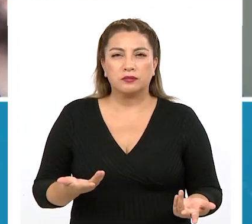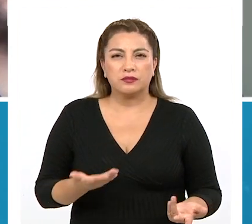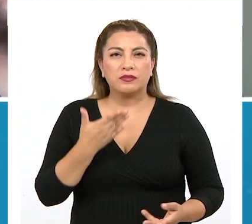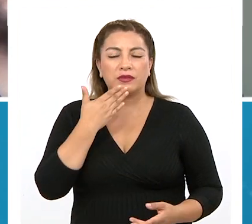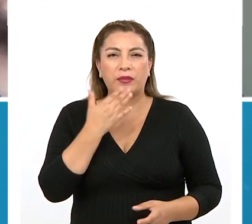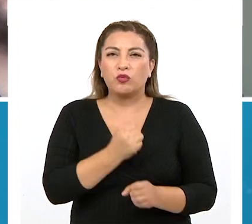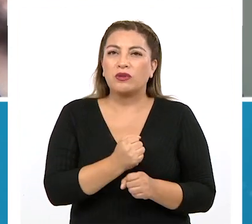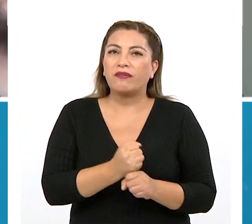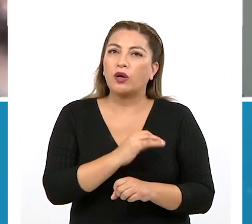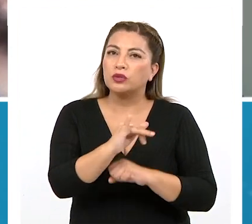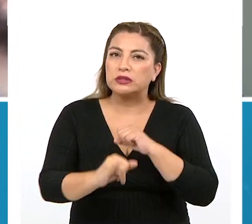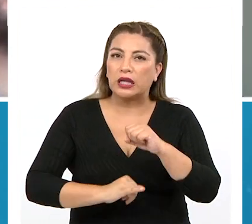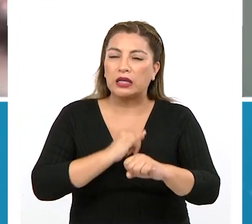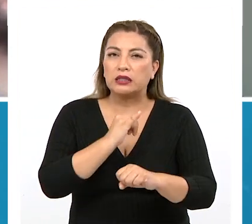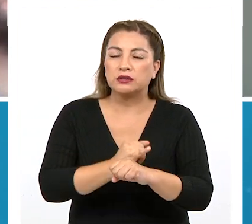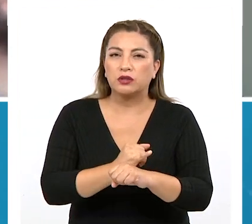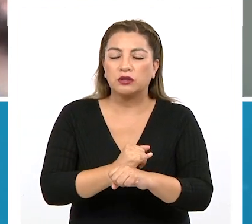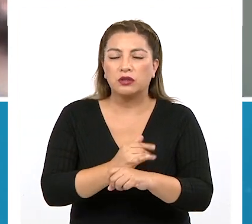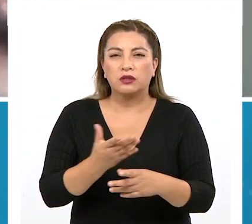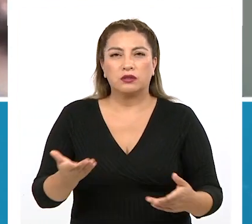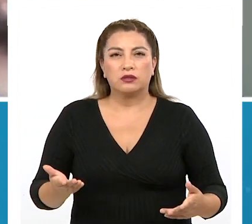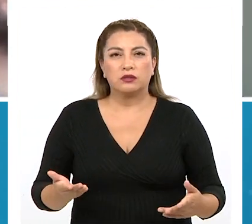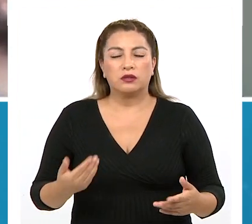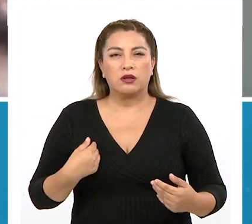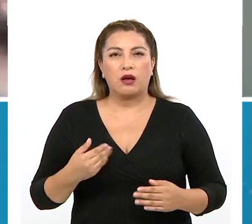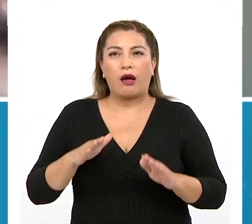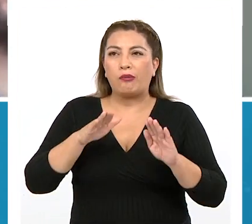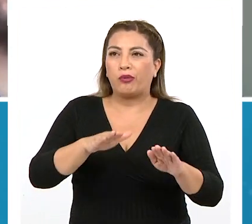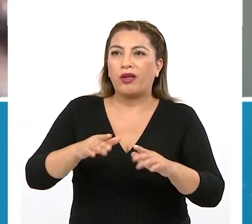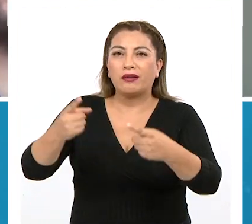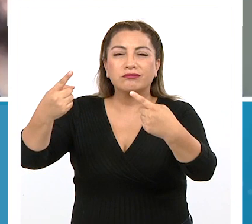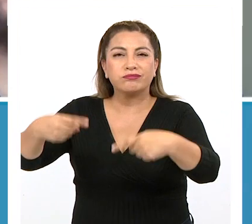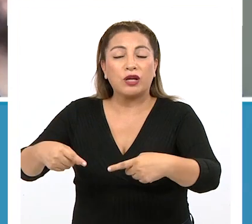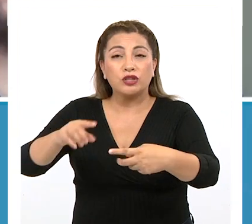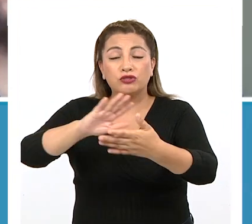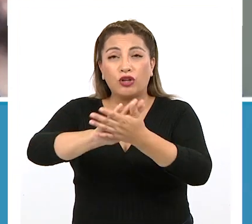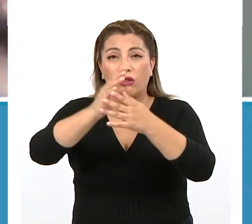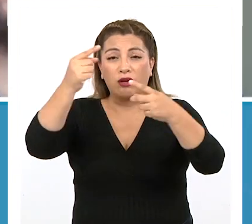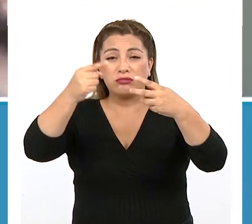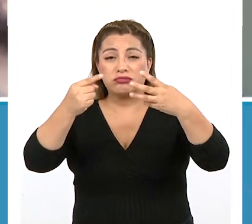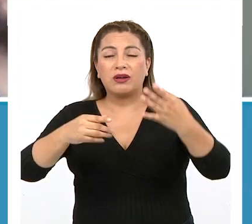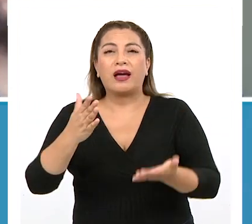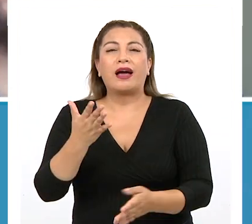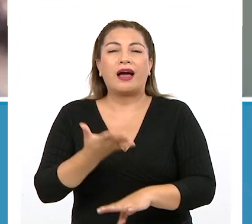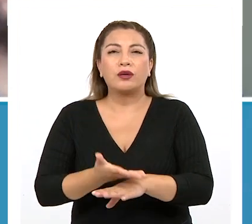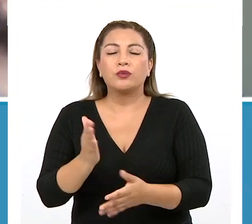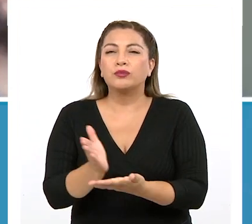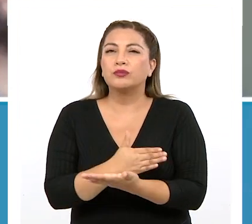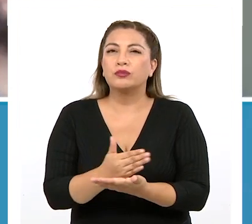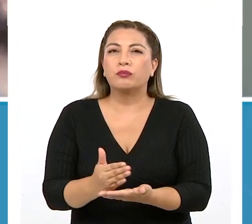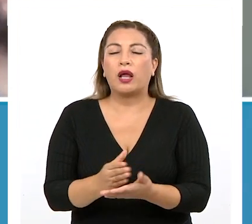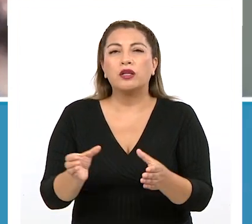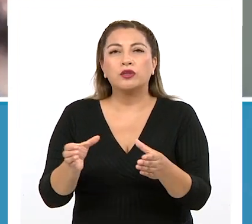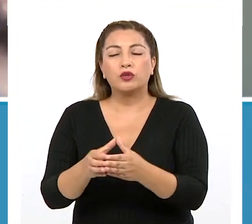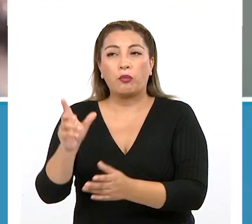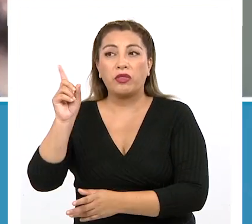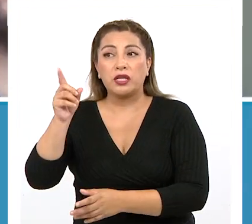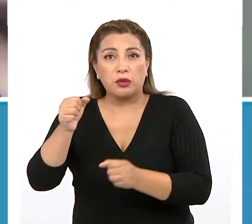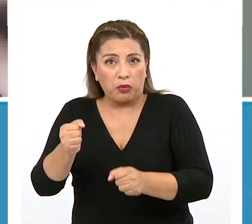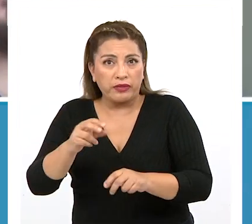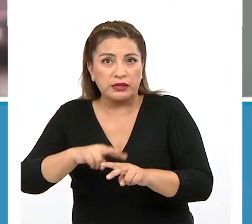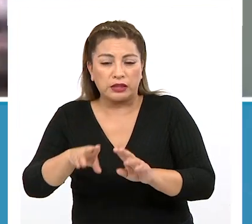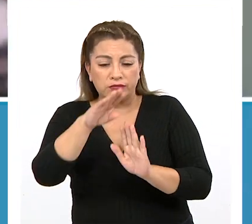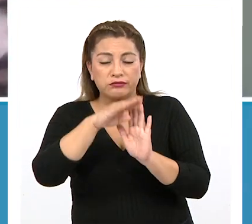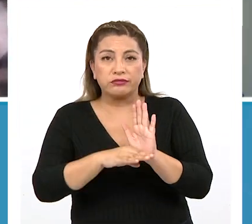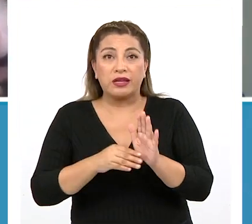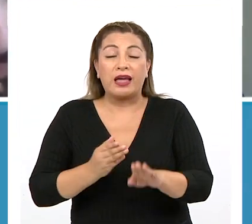trabajo internacional de colaboración con otras policías, no hay que reforzar también el control de la frontera. Todo eso, hay un plan programático claro por parte de la derecha que se va a aplicar. Entonces,